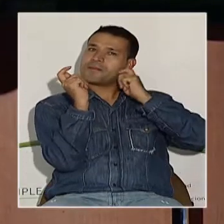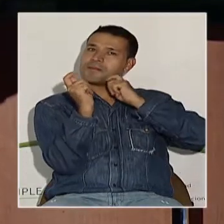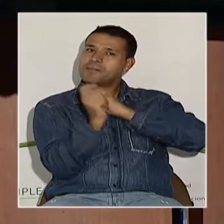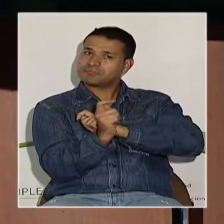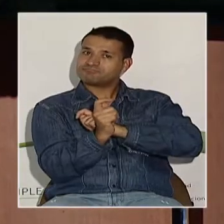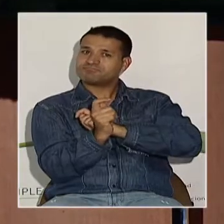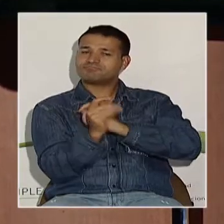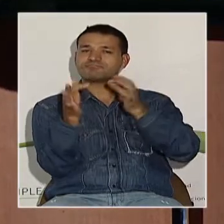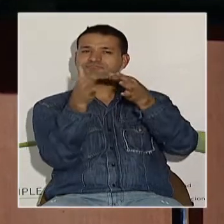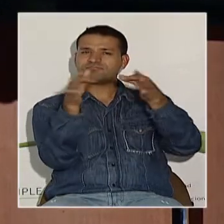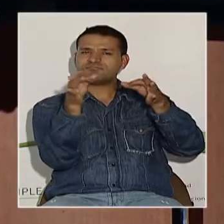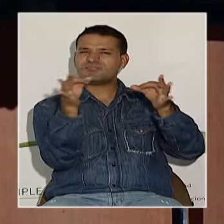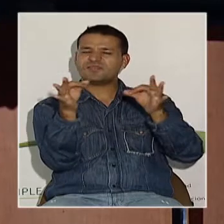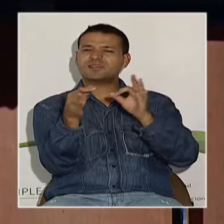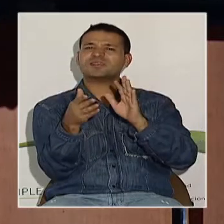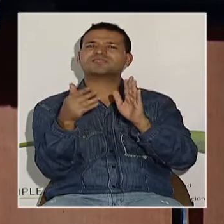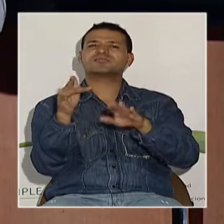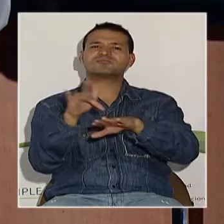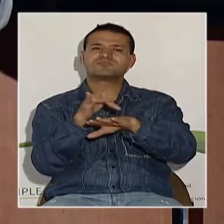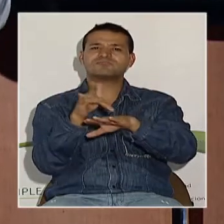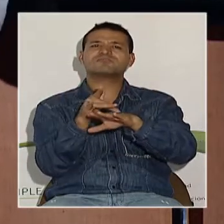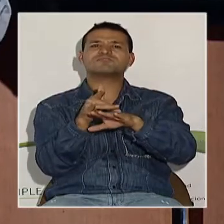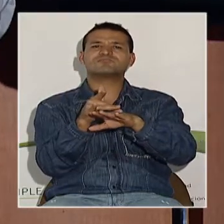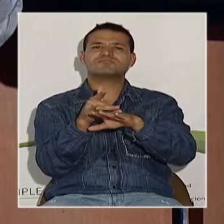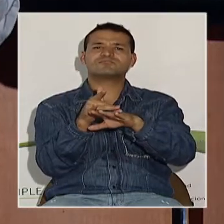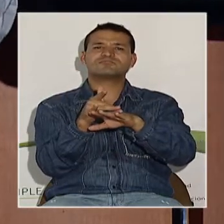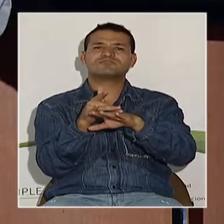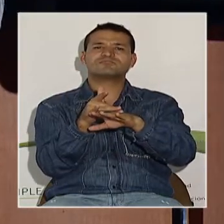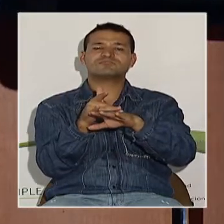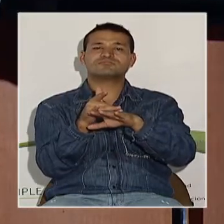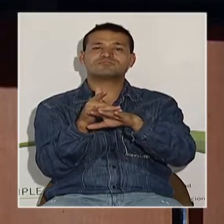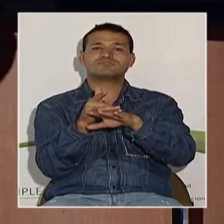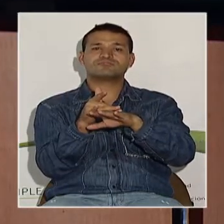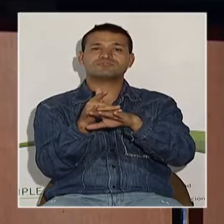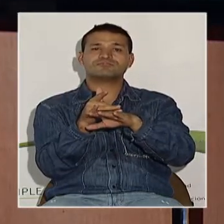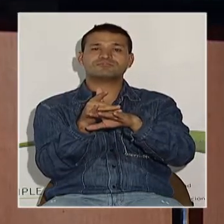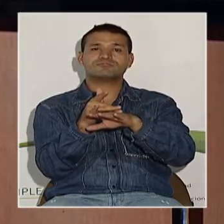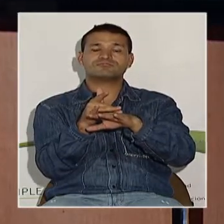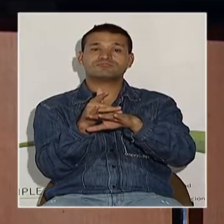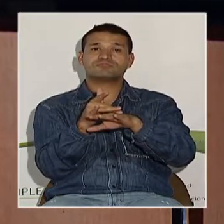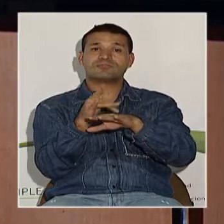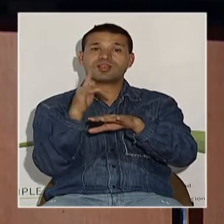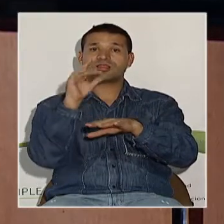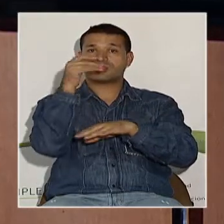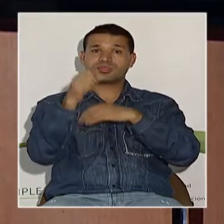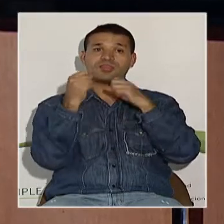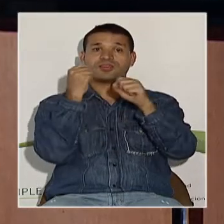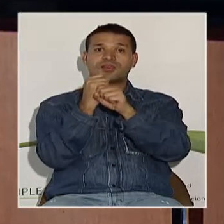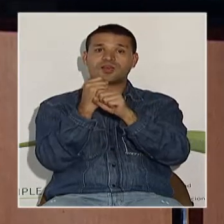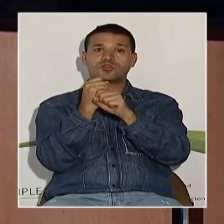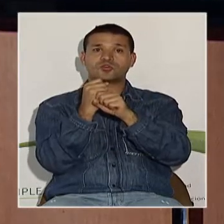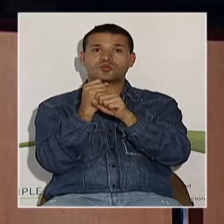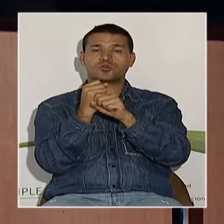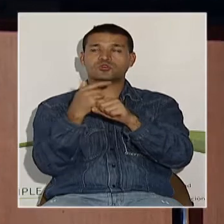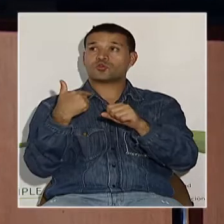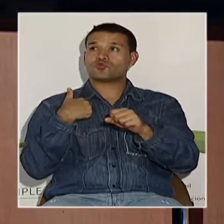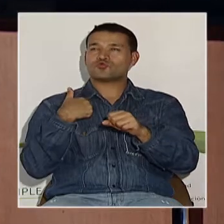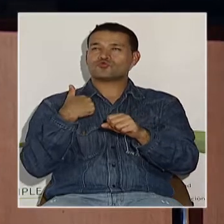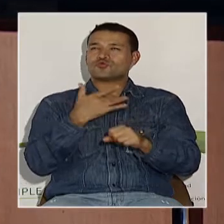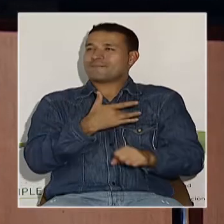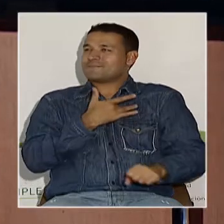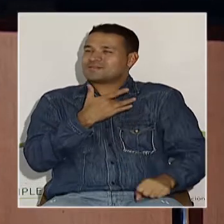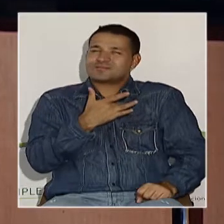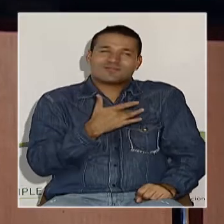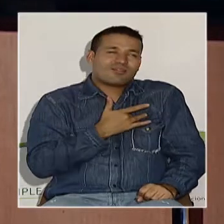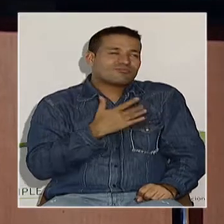pero la tengo que decir siempre que estoy en un auditorio, el paciente Gerardo, hace unos 10 años, que me decía, estoy más aliviado que